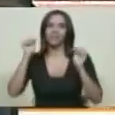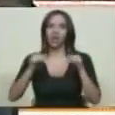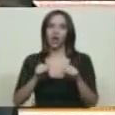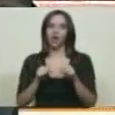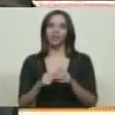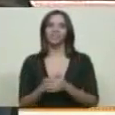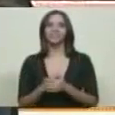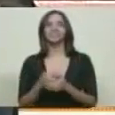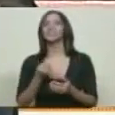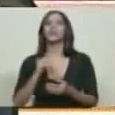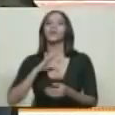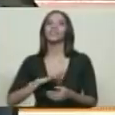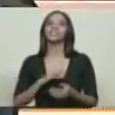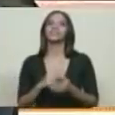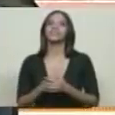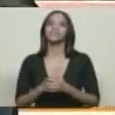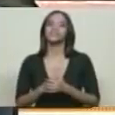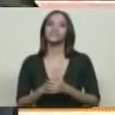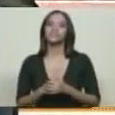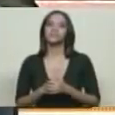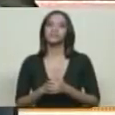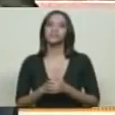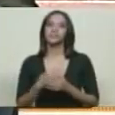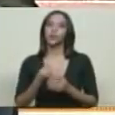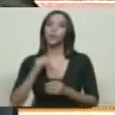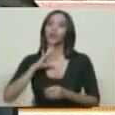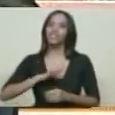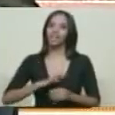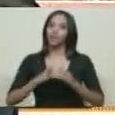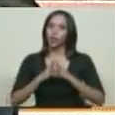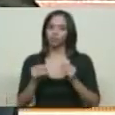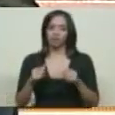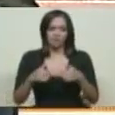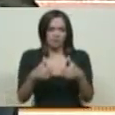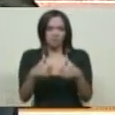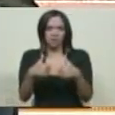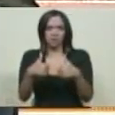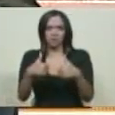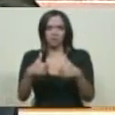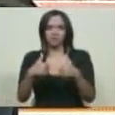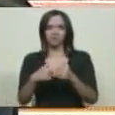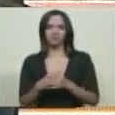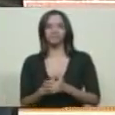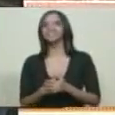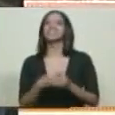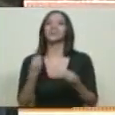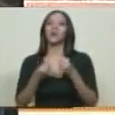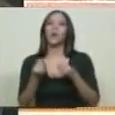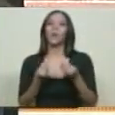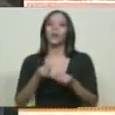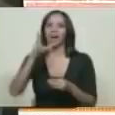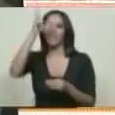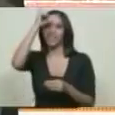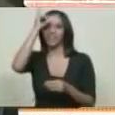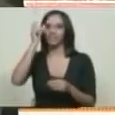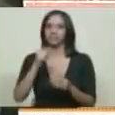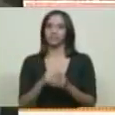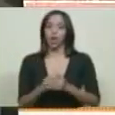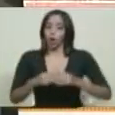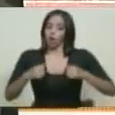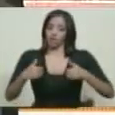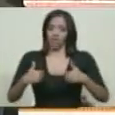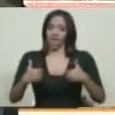a hacer? ¿Cómo está Agustín? Bien, fino. ¿Cómo anda todo? Bien. ¿Cómo anda Chichiribich? Bien, como siempre,